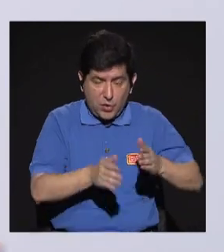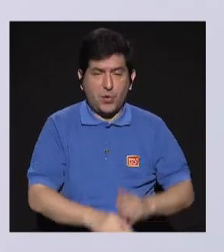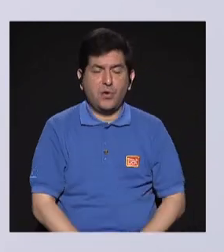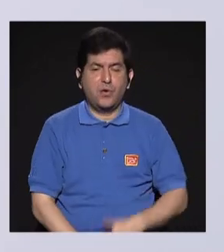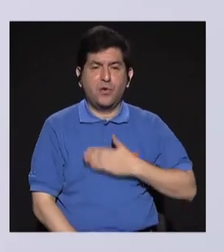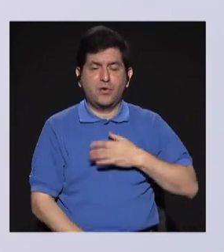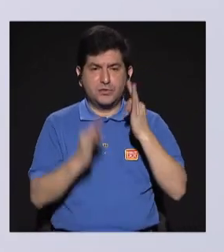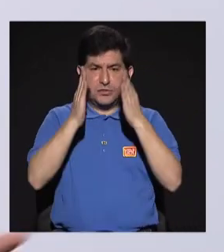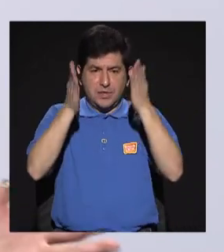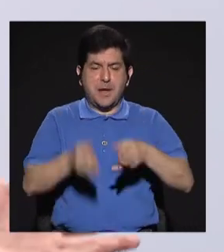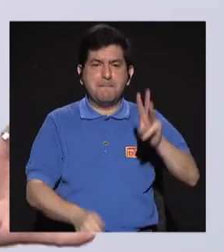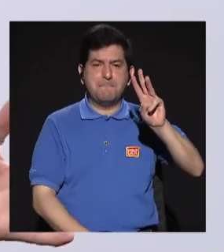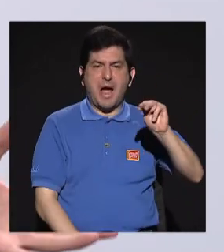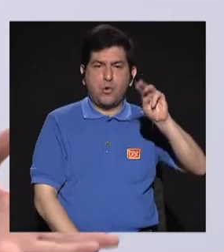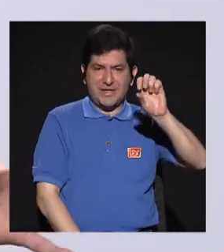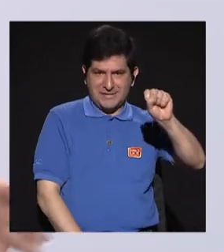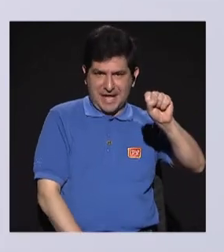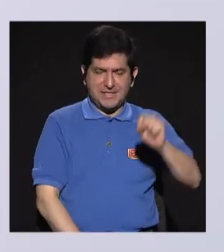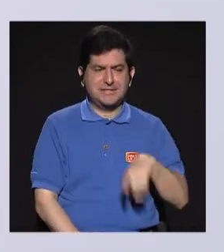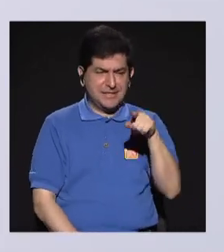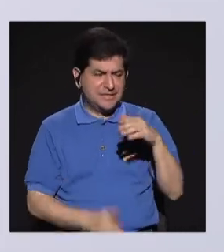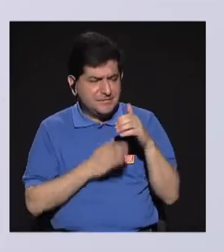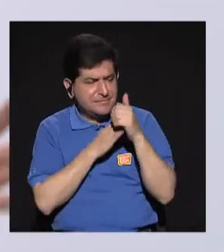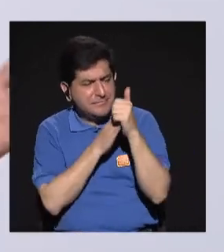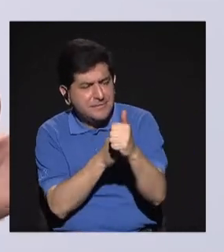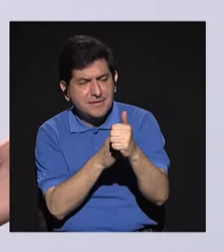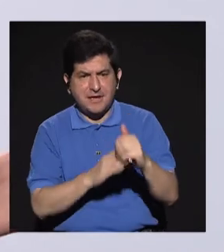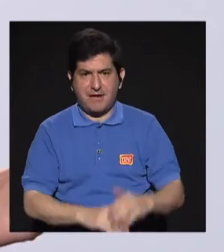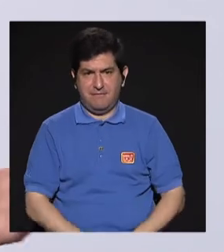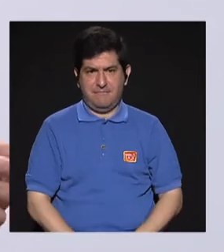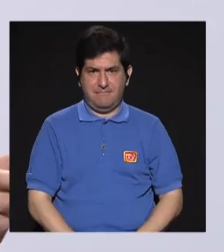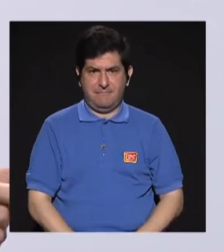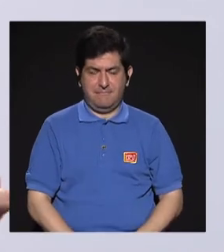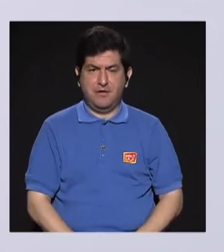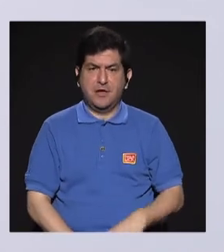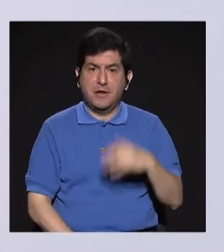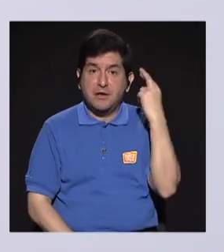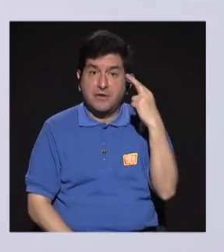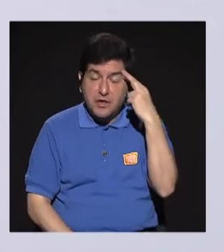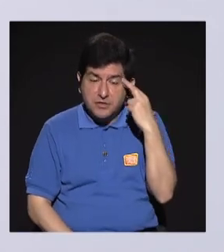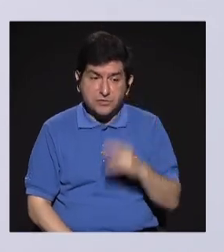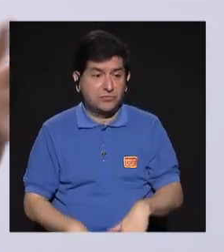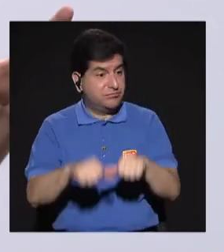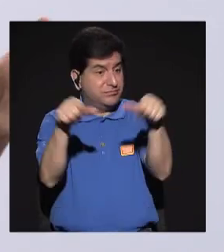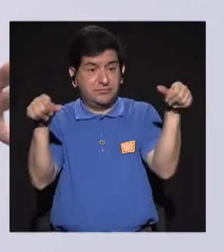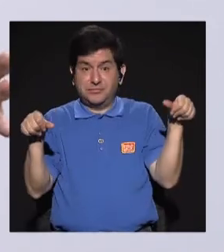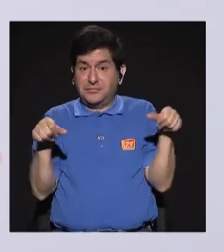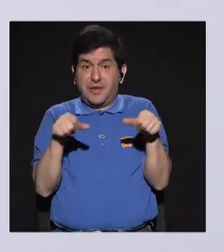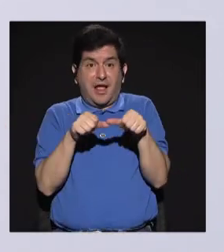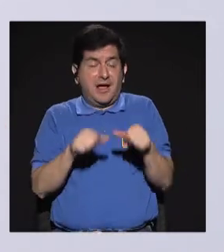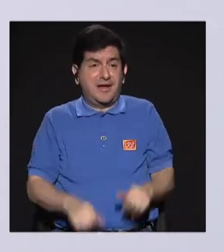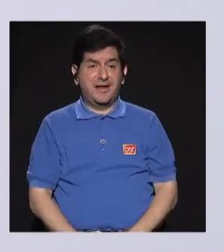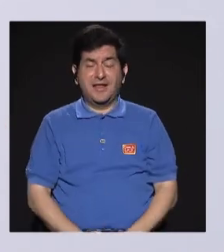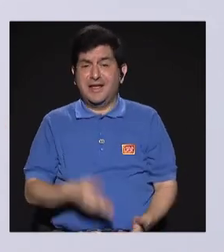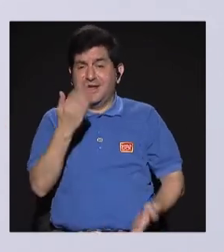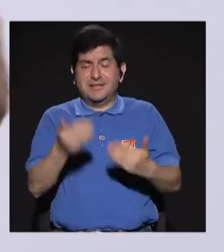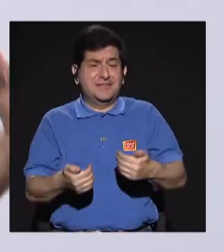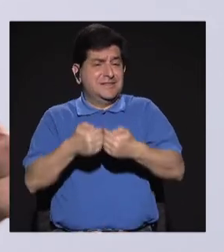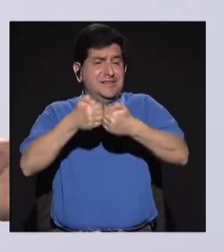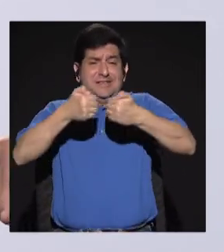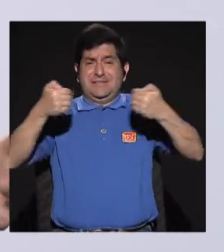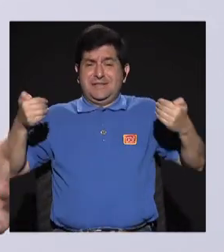bueno por ejemplo mi tutora madre en sánchez que me me mediaba en esa parte porque eran este disciplinas muy